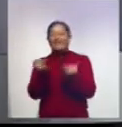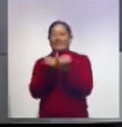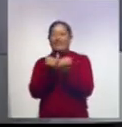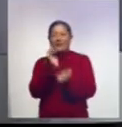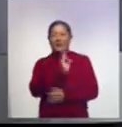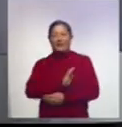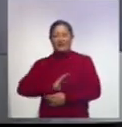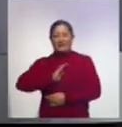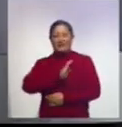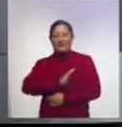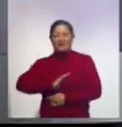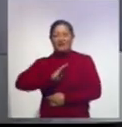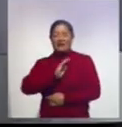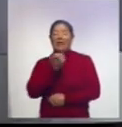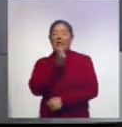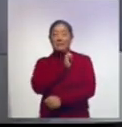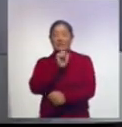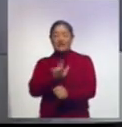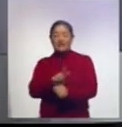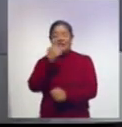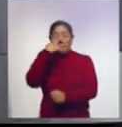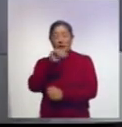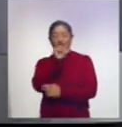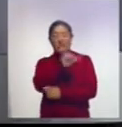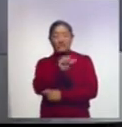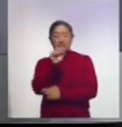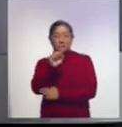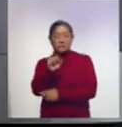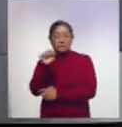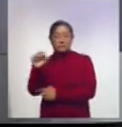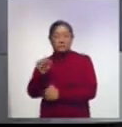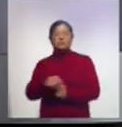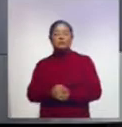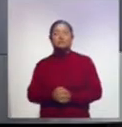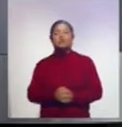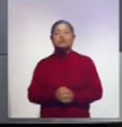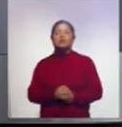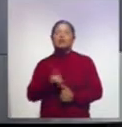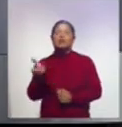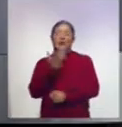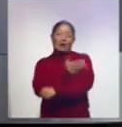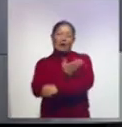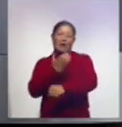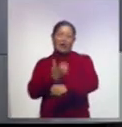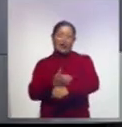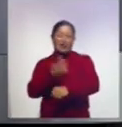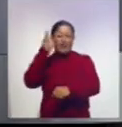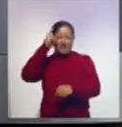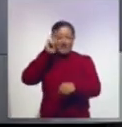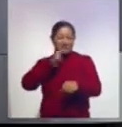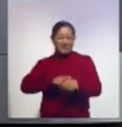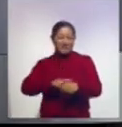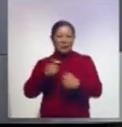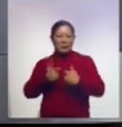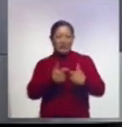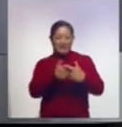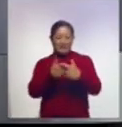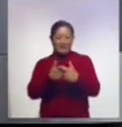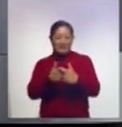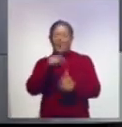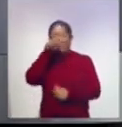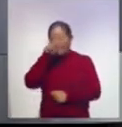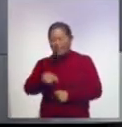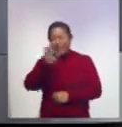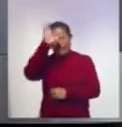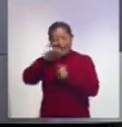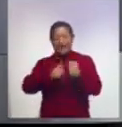felicitación muy especial para Anabel Santa Cruz, Santa Cruz, de parte de sus compañeros de la Dirección de Presupuesto. También es su